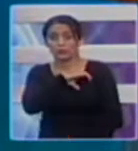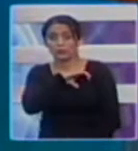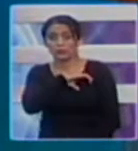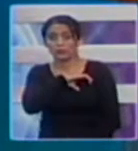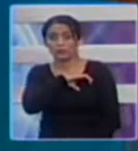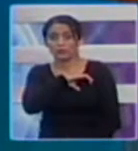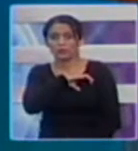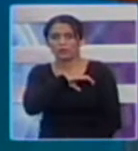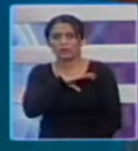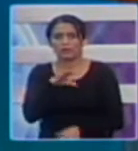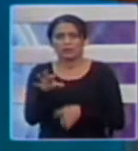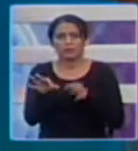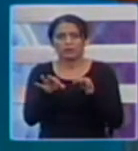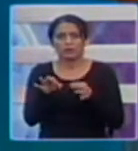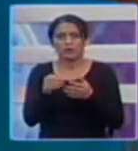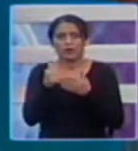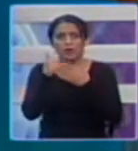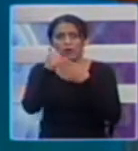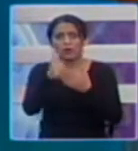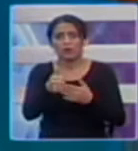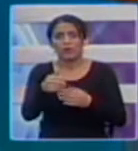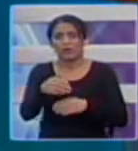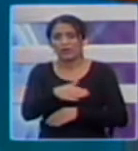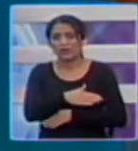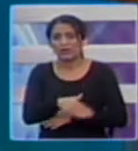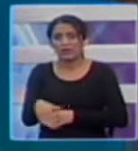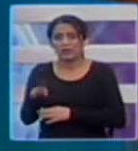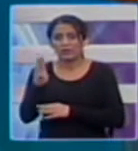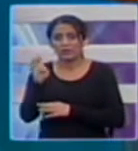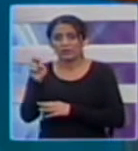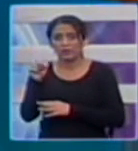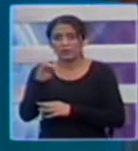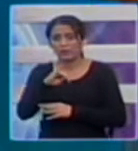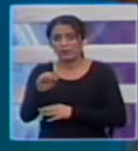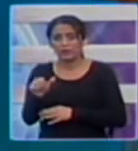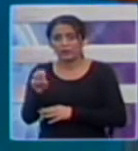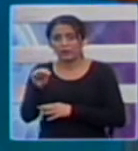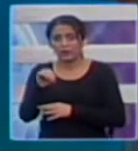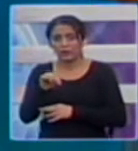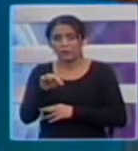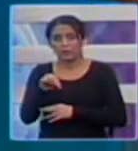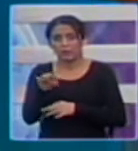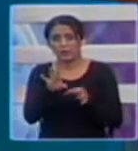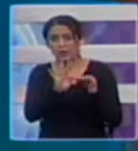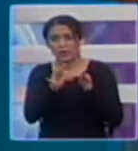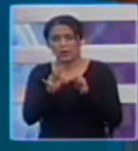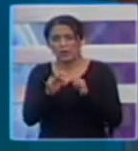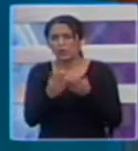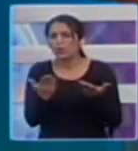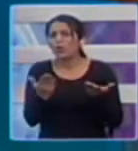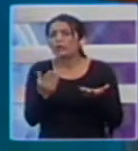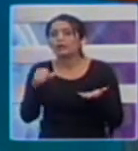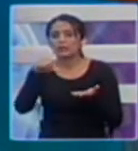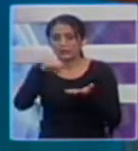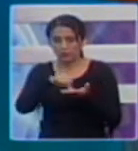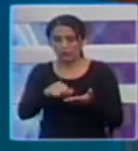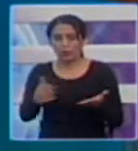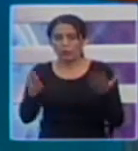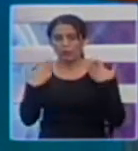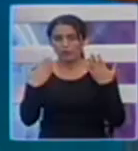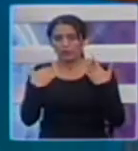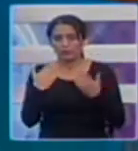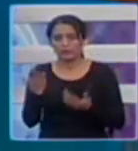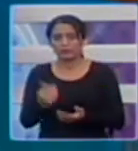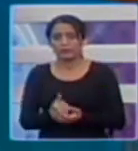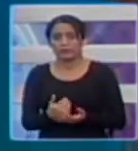eliminó el divorcio de la avenida Benjamín Rosales en los exteriores de la terminal terrestre de Guayaquil. Con esta medida, los